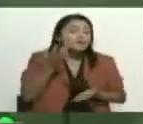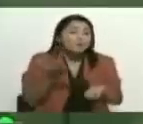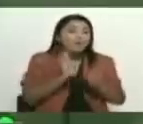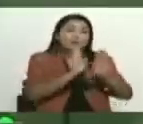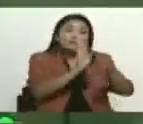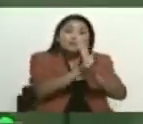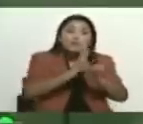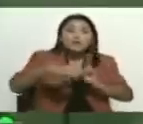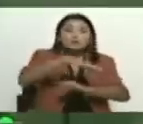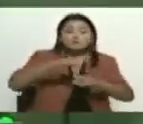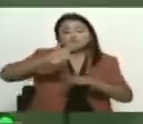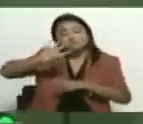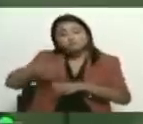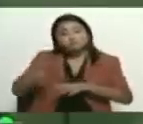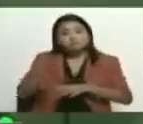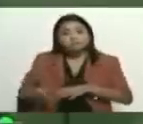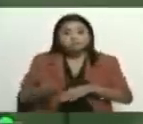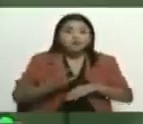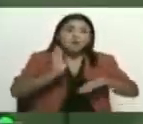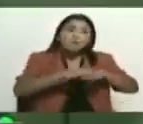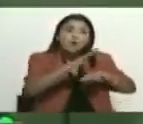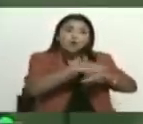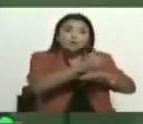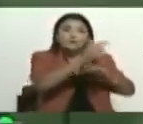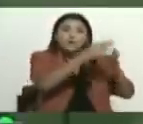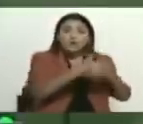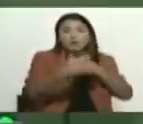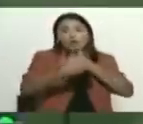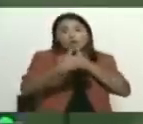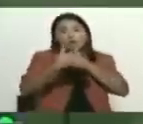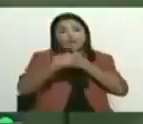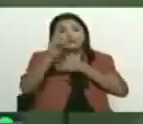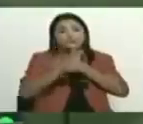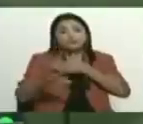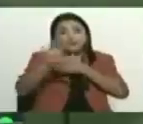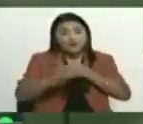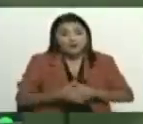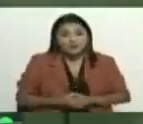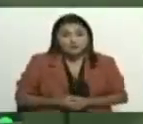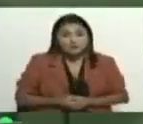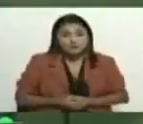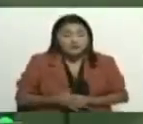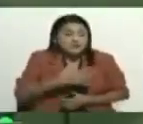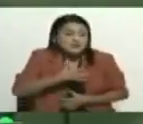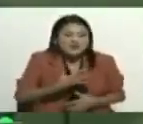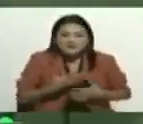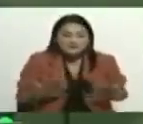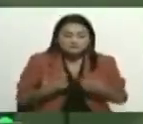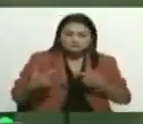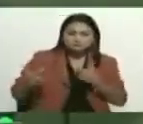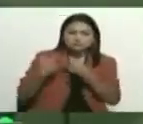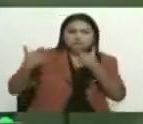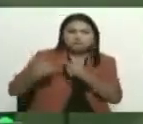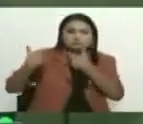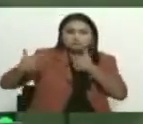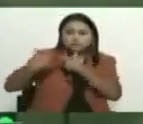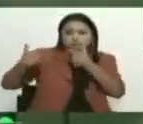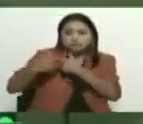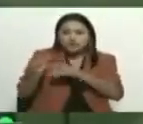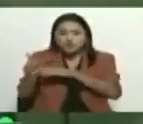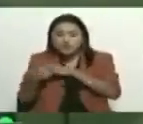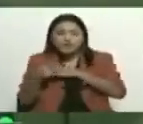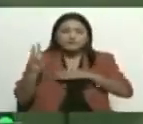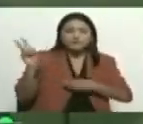territorio soberano ante las agresiones del Imperio estadounidense, quien nos quiere llevar a una guerra por recursos